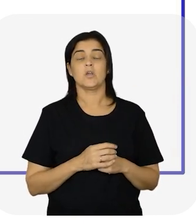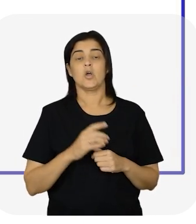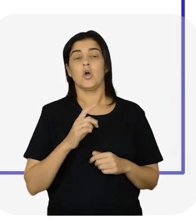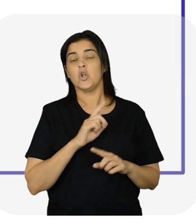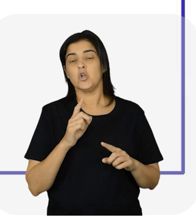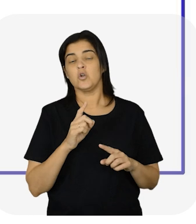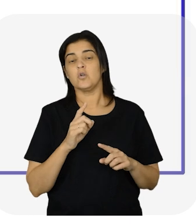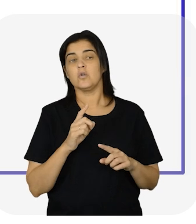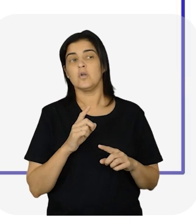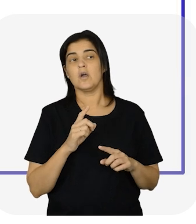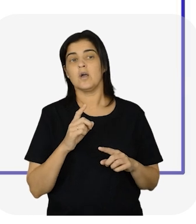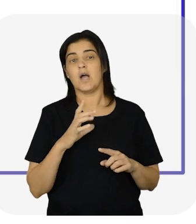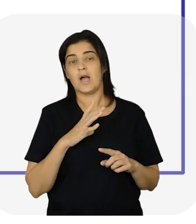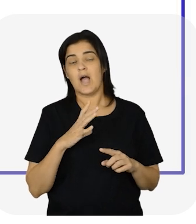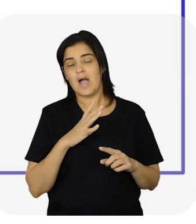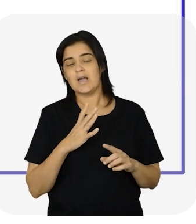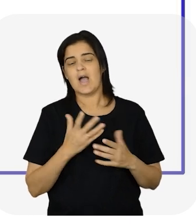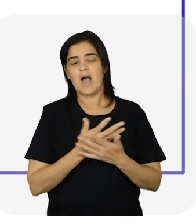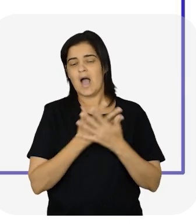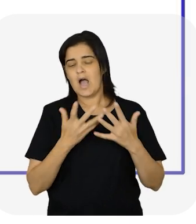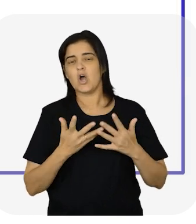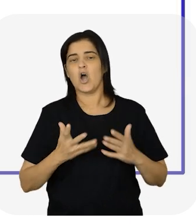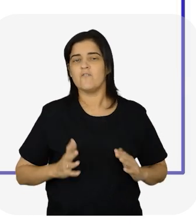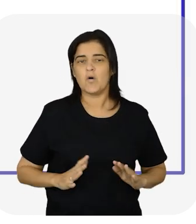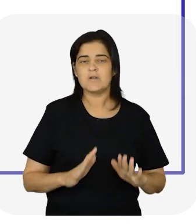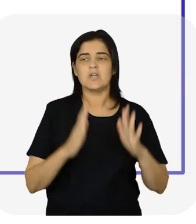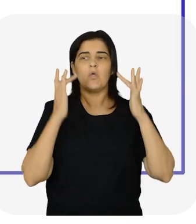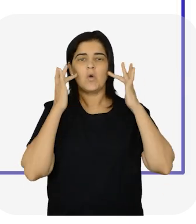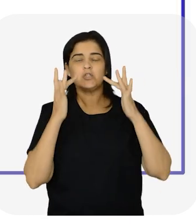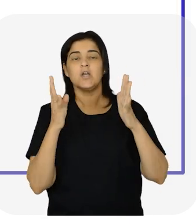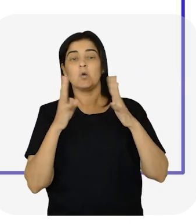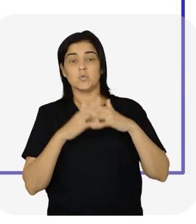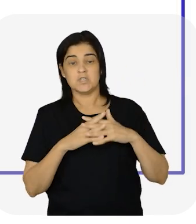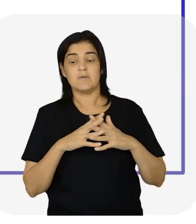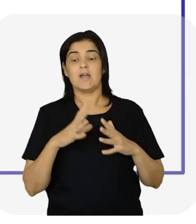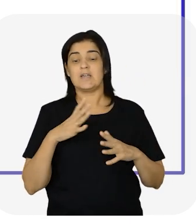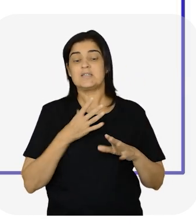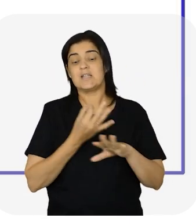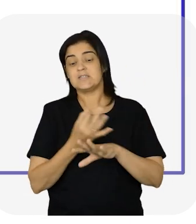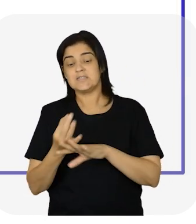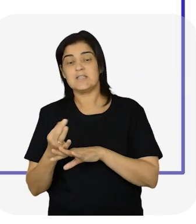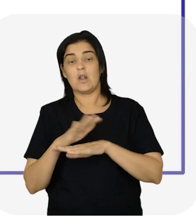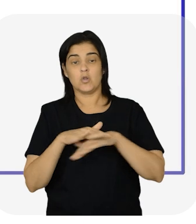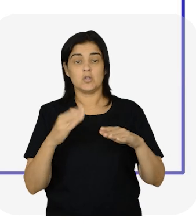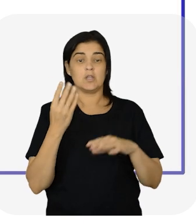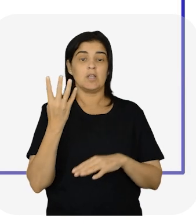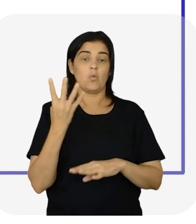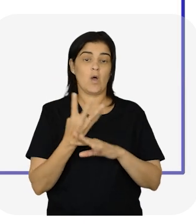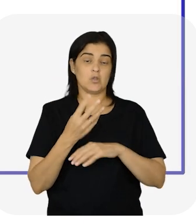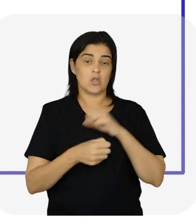no toda la que querríamos, pero hay algo de formación en educación inclusiva que reciben los estudiantes de cuarto año del Plan